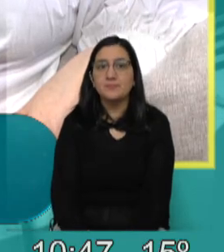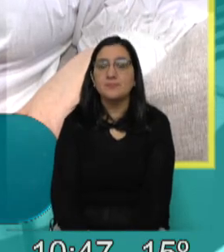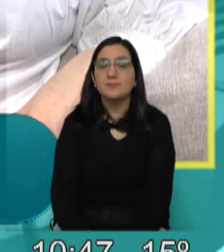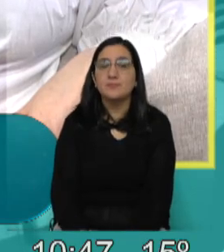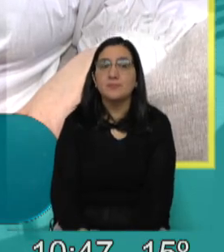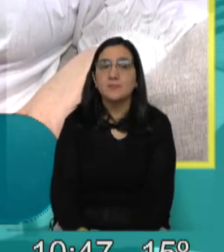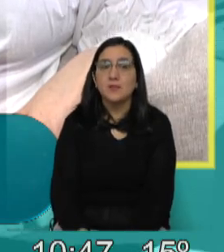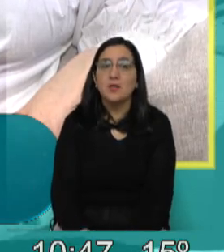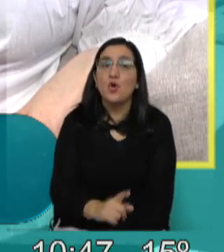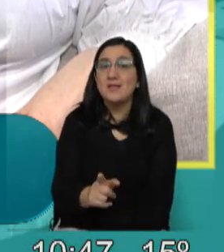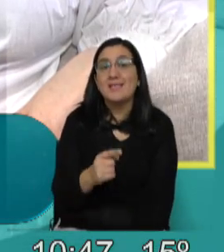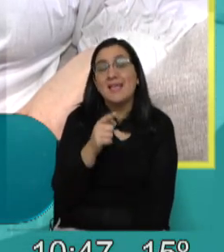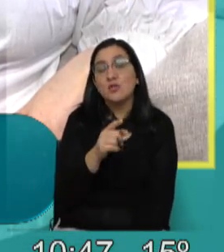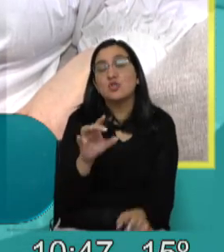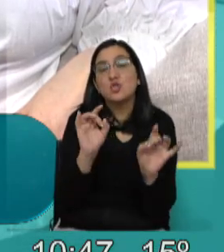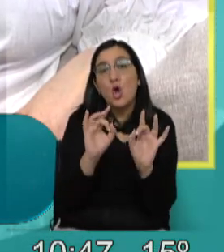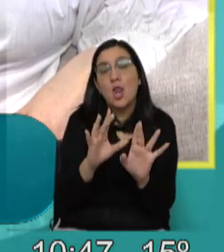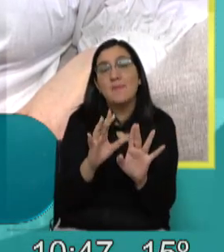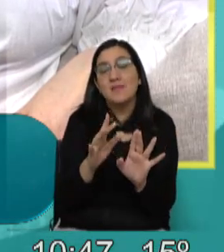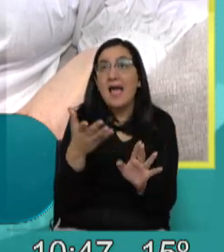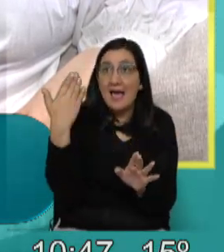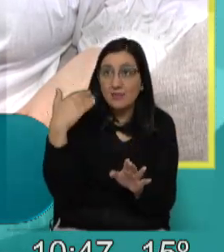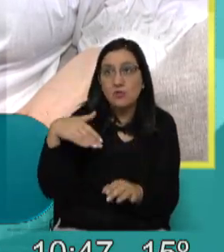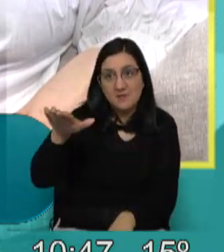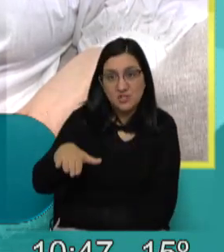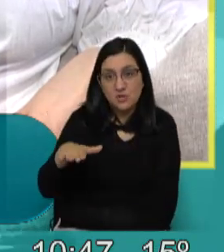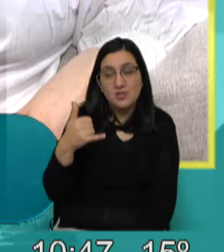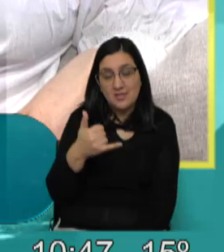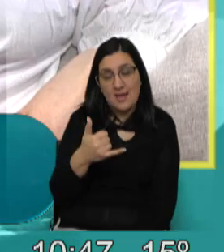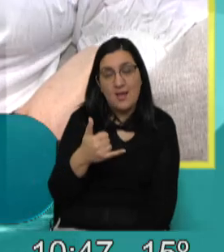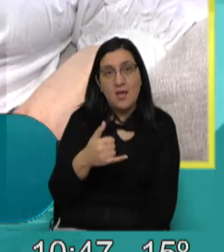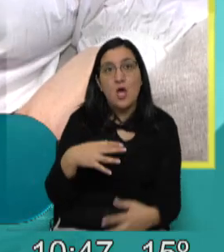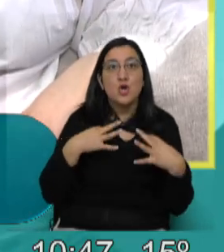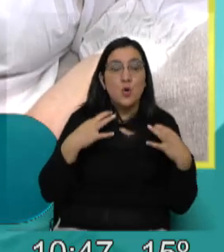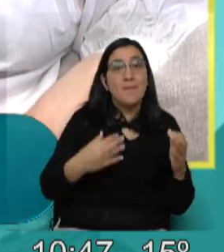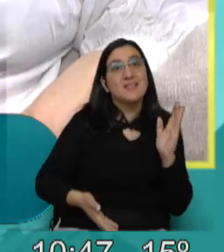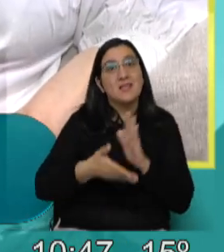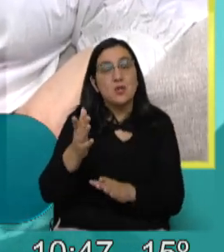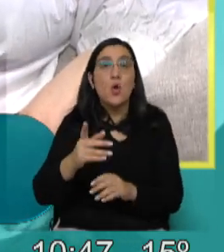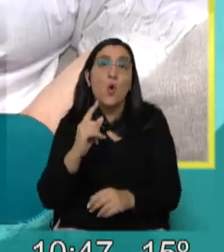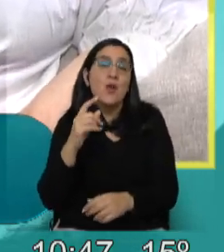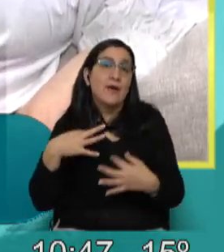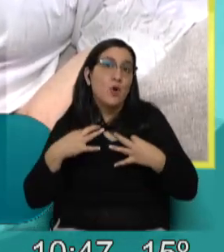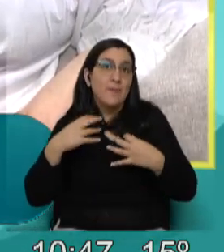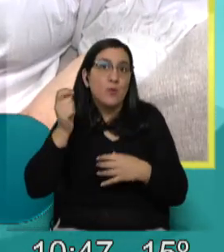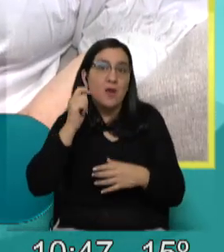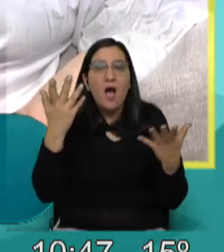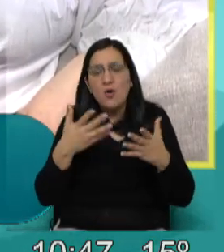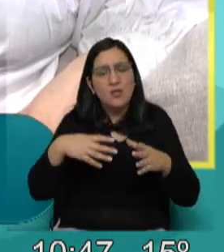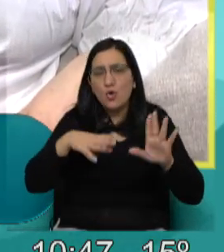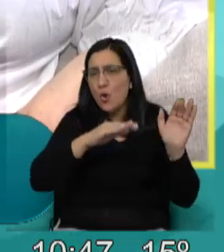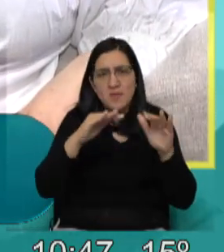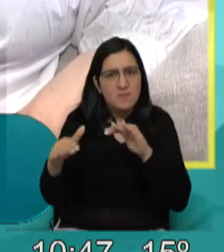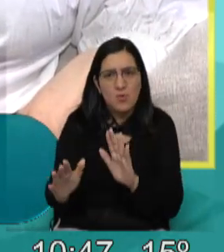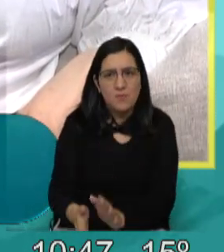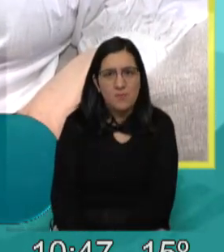genero, una bueno, esto es para tal... Antes tenía, cuando era más chico, la ropa para salir, claro. la ropa para el cumpleaños, ahora es como que todo la ropa para todo. Todo,